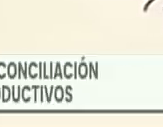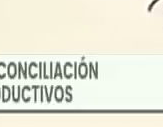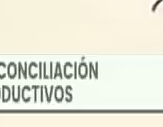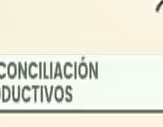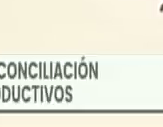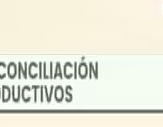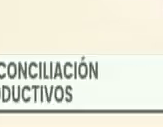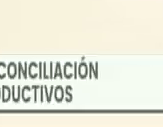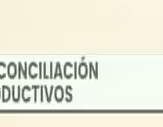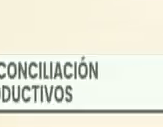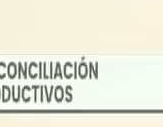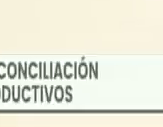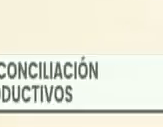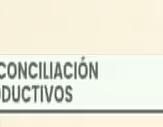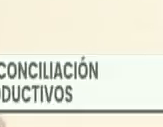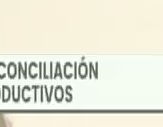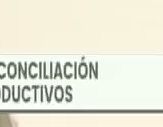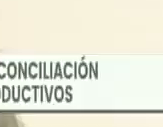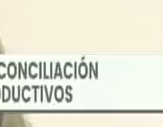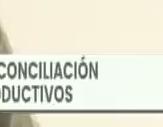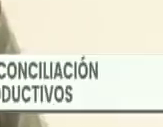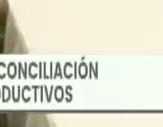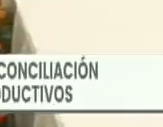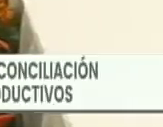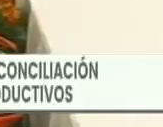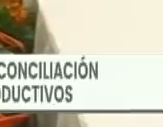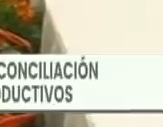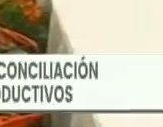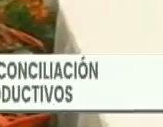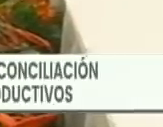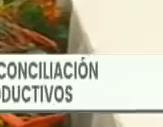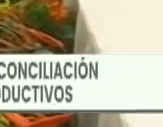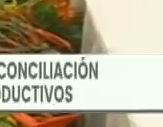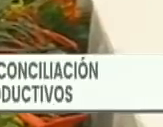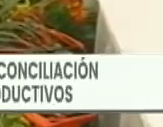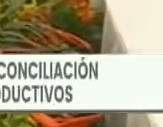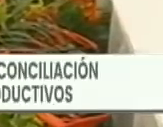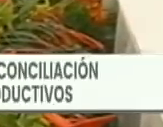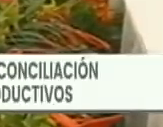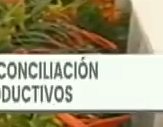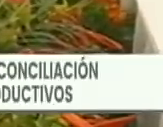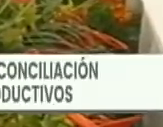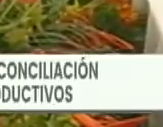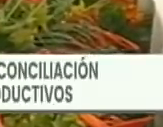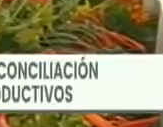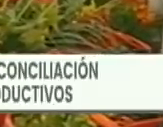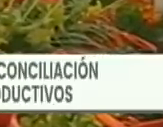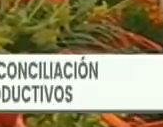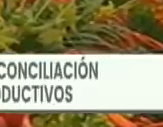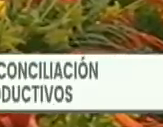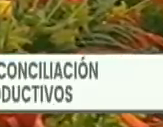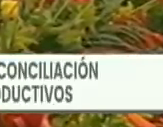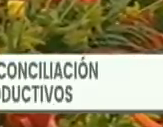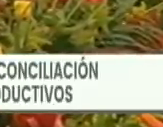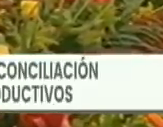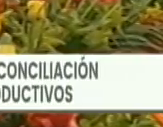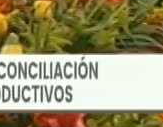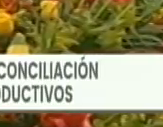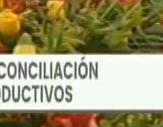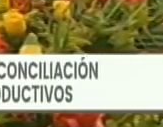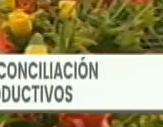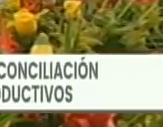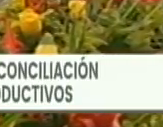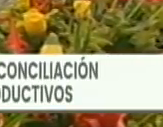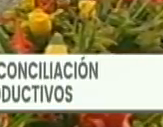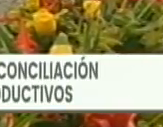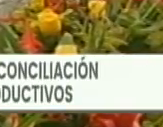dirigente de oposición es nacionalista humanista esto no significa a pesar de todos los ataques